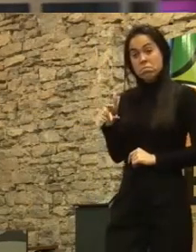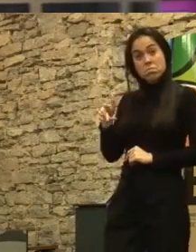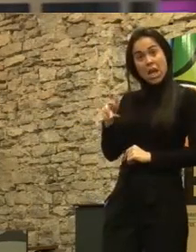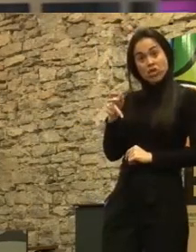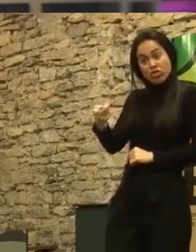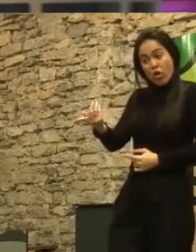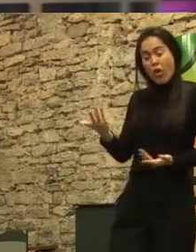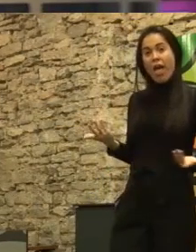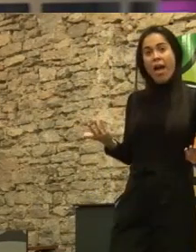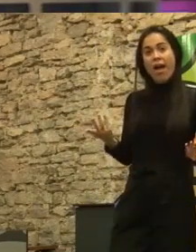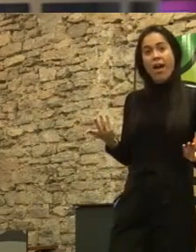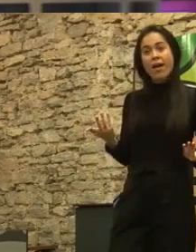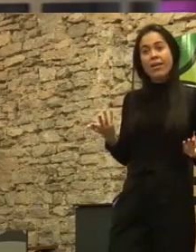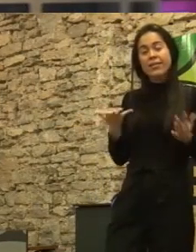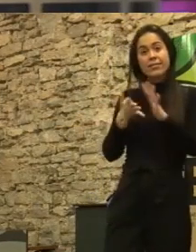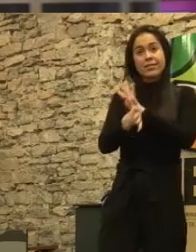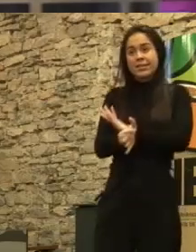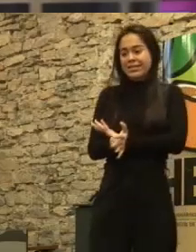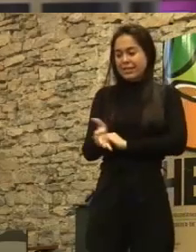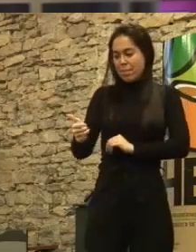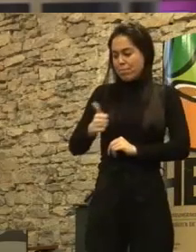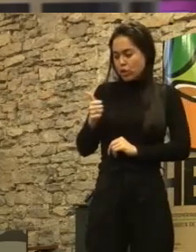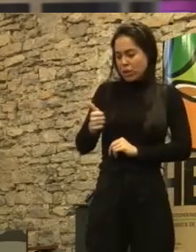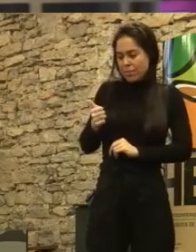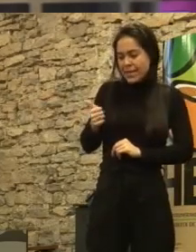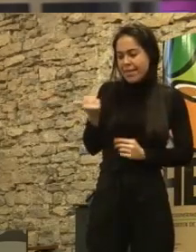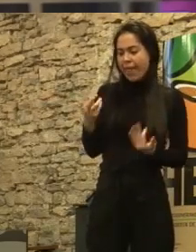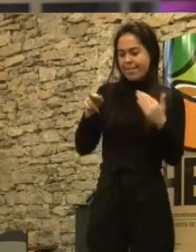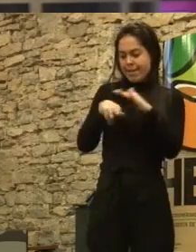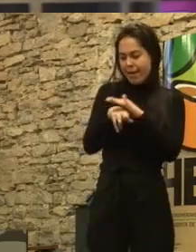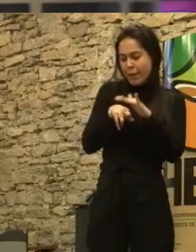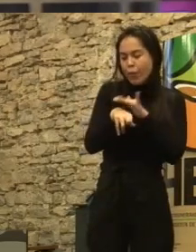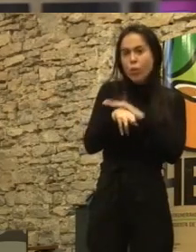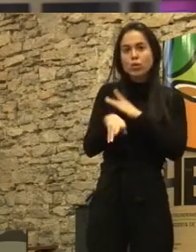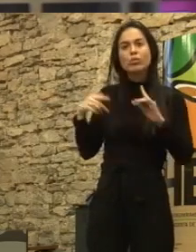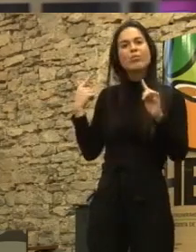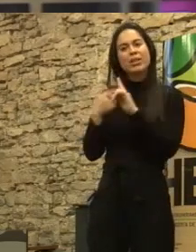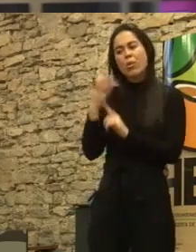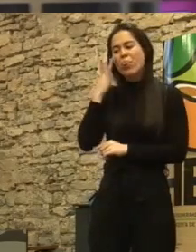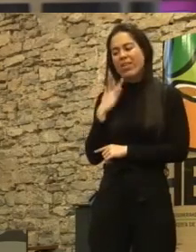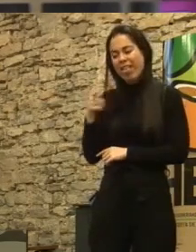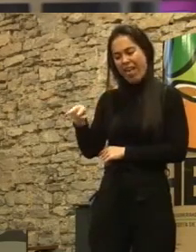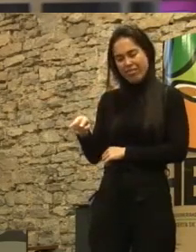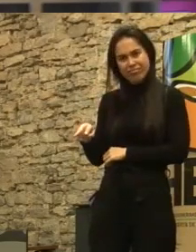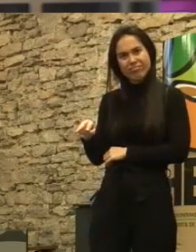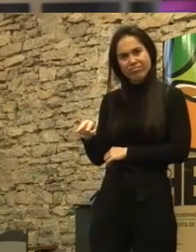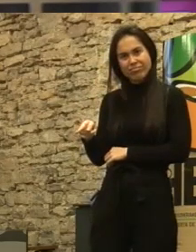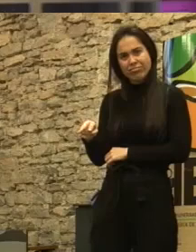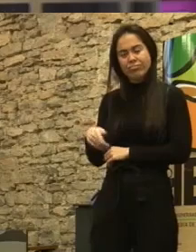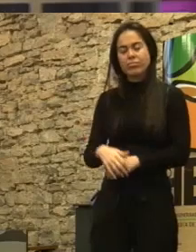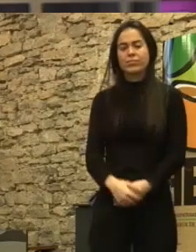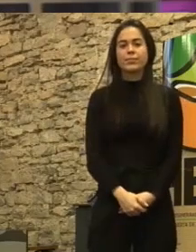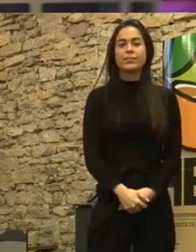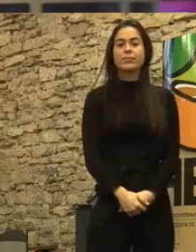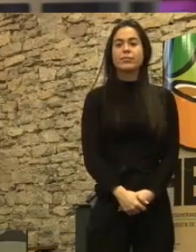que tener unos medios y unas posibilidades para mantener tu dignidad. La búsqueda de la